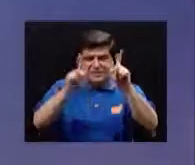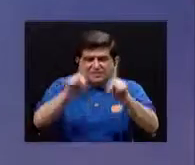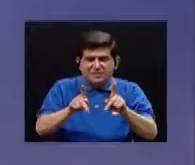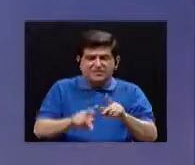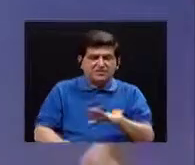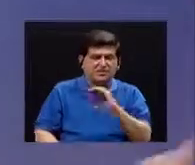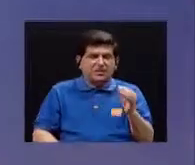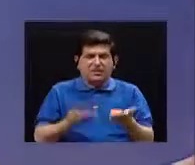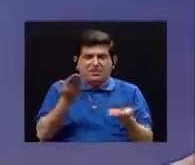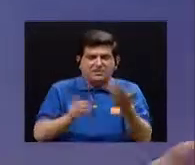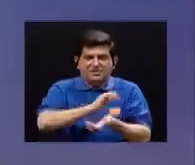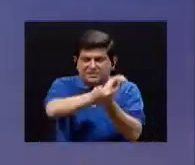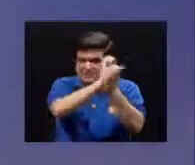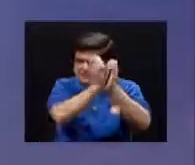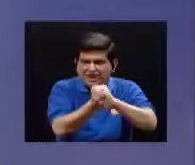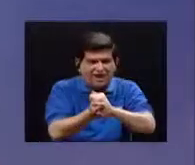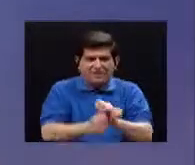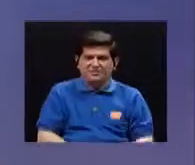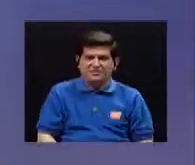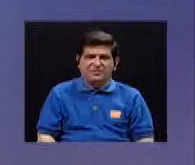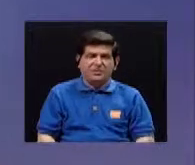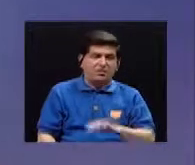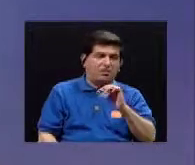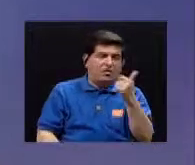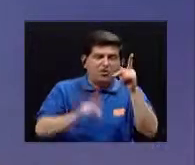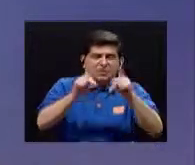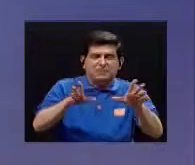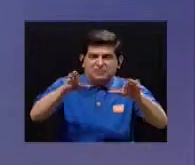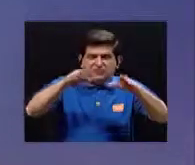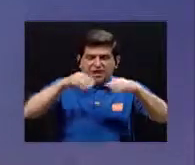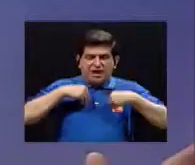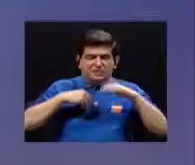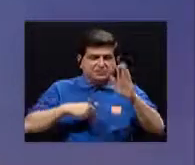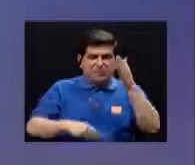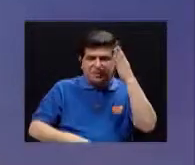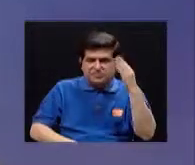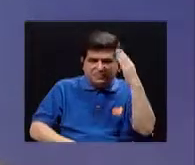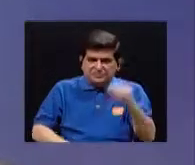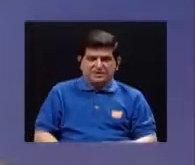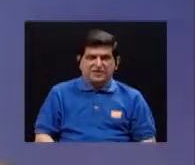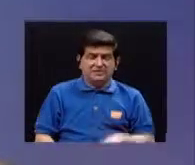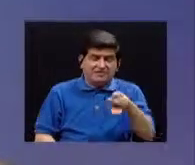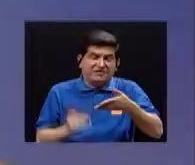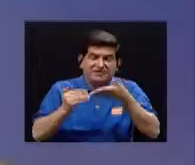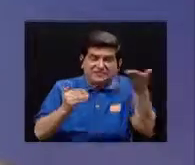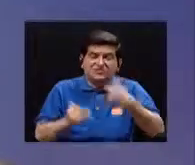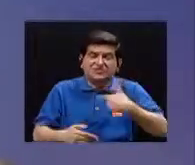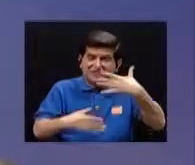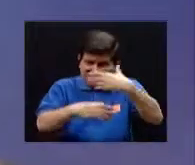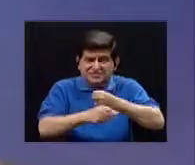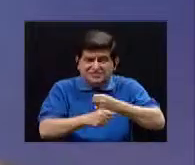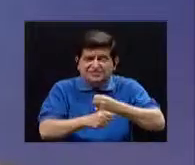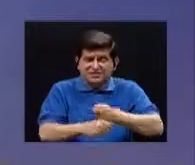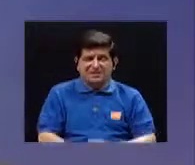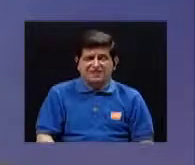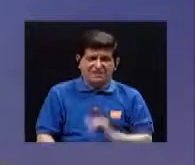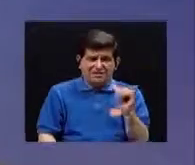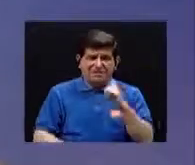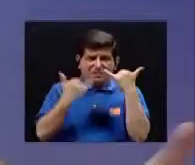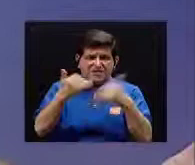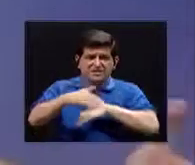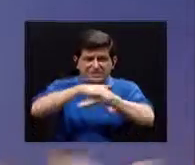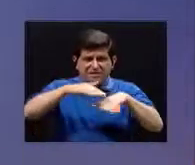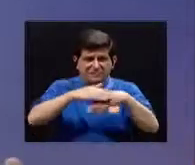un personaje o tal vez tuve que hacer esto o lo que éste lo absolviera otro y ese tipo de cosas tuve que hacerlas para